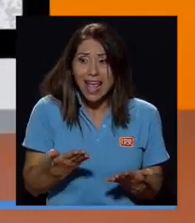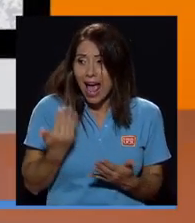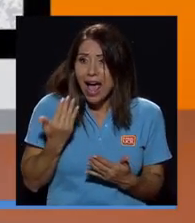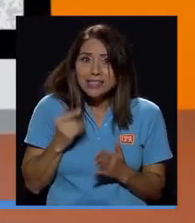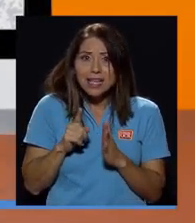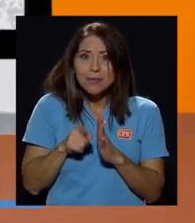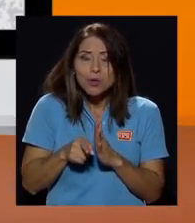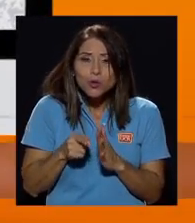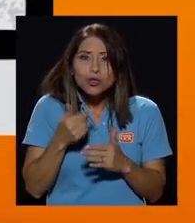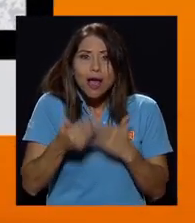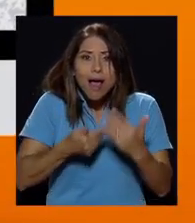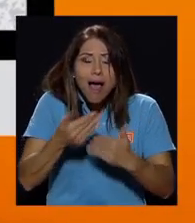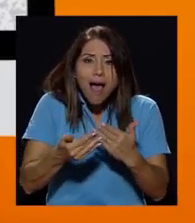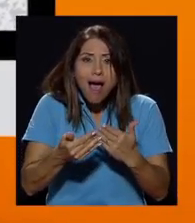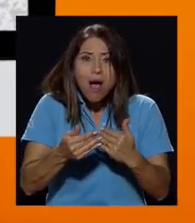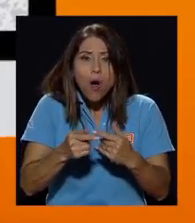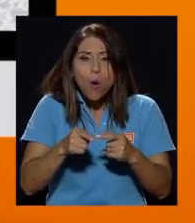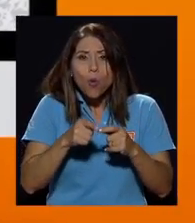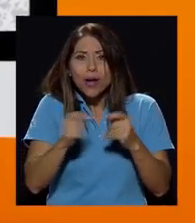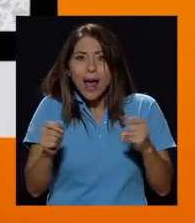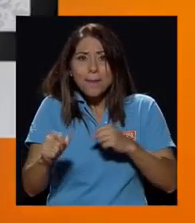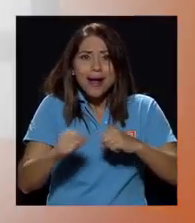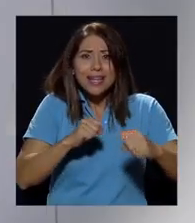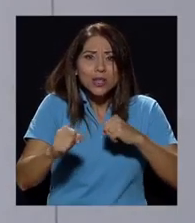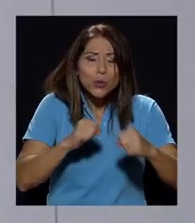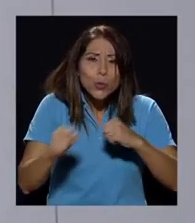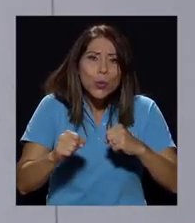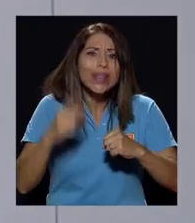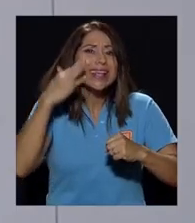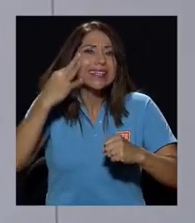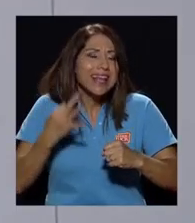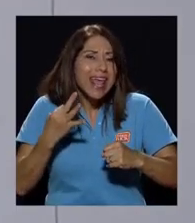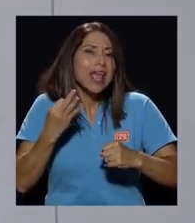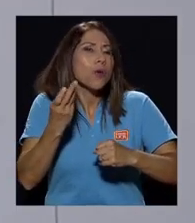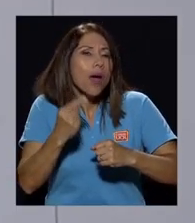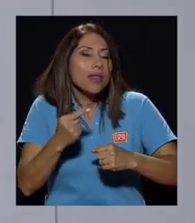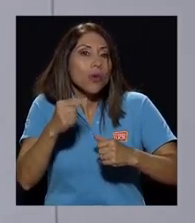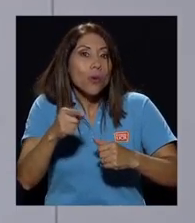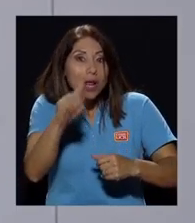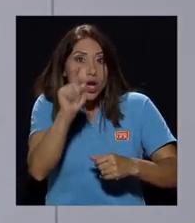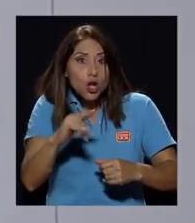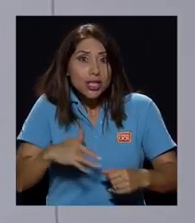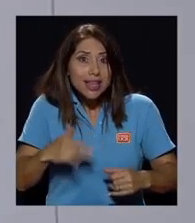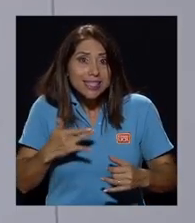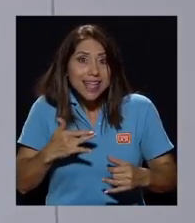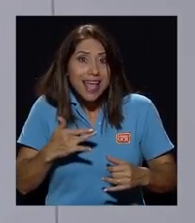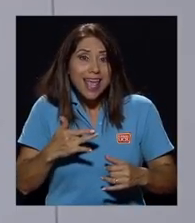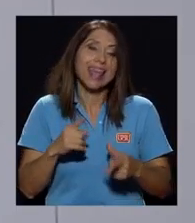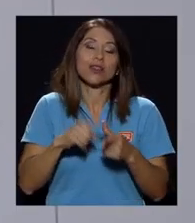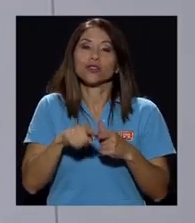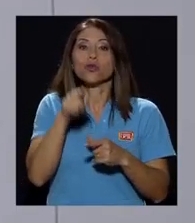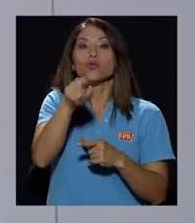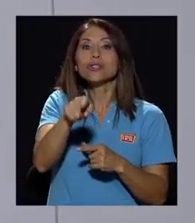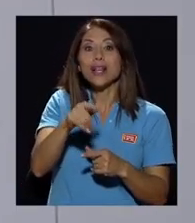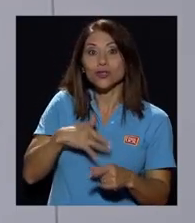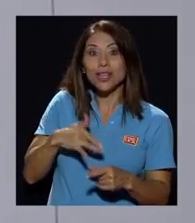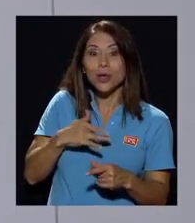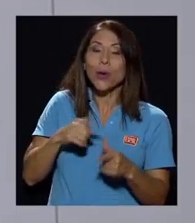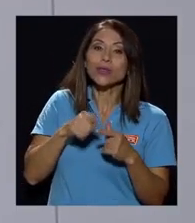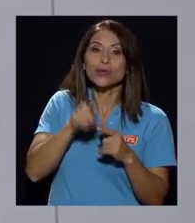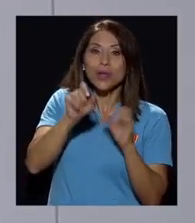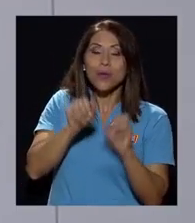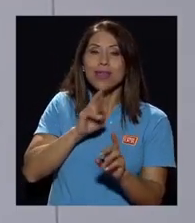minutos y fue de una magnitud primera estimada de tanto entonces éste lo sentiste y si ustedes lo sintió entonces puede responder una